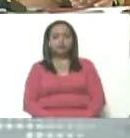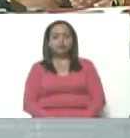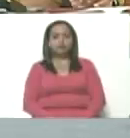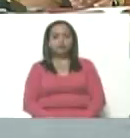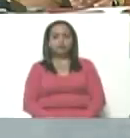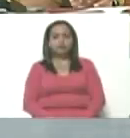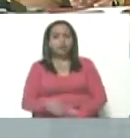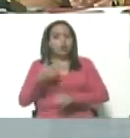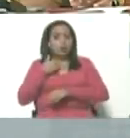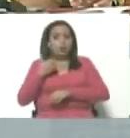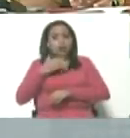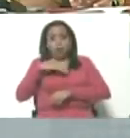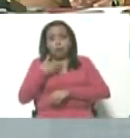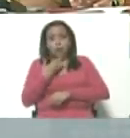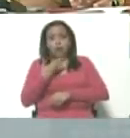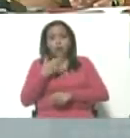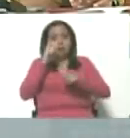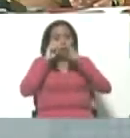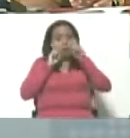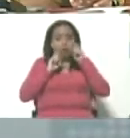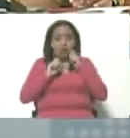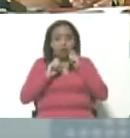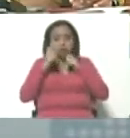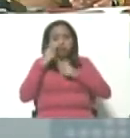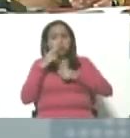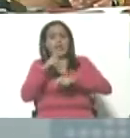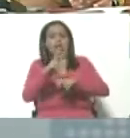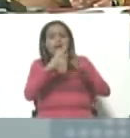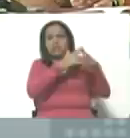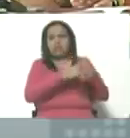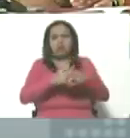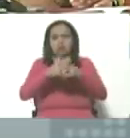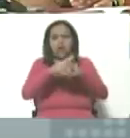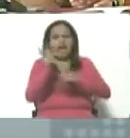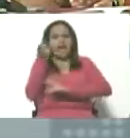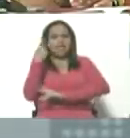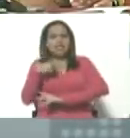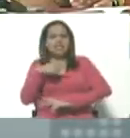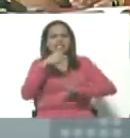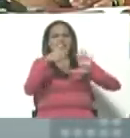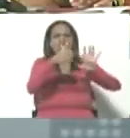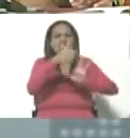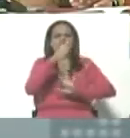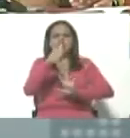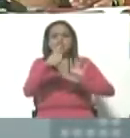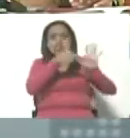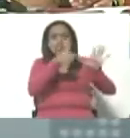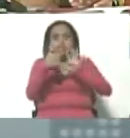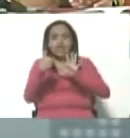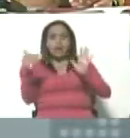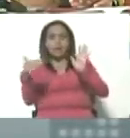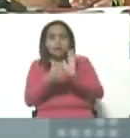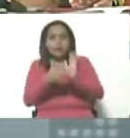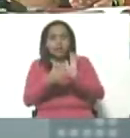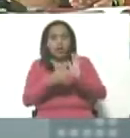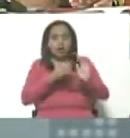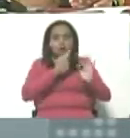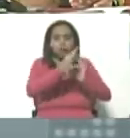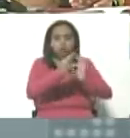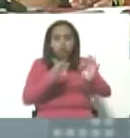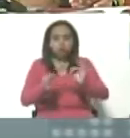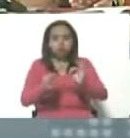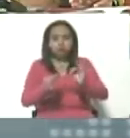Bueno, cualquiera puede llorar cuando ve que en Estados Unidos ayer hubo 66.000 casos, el récord